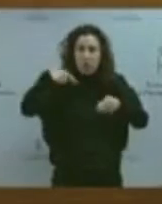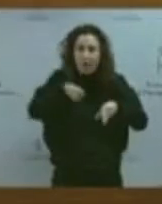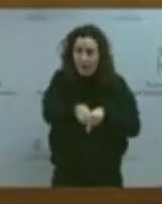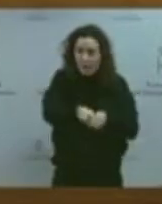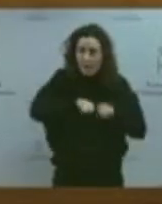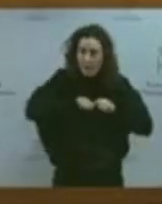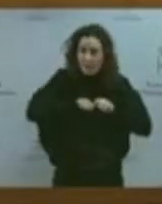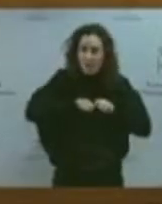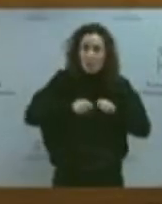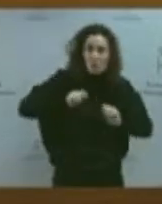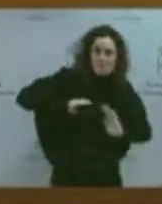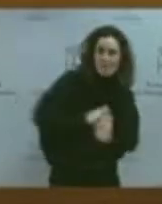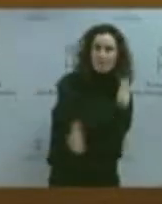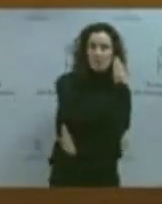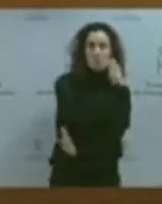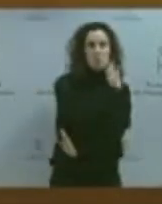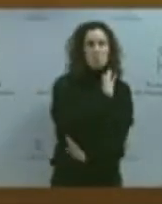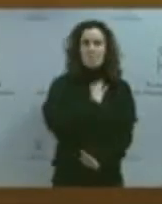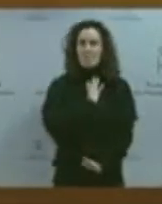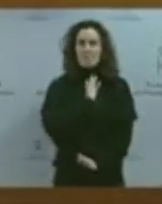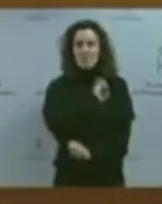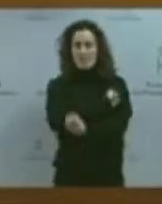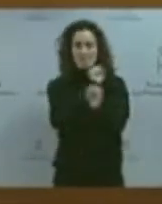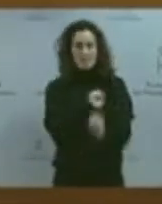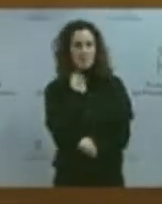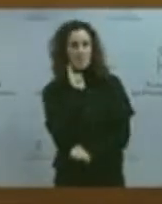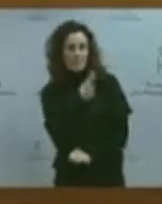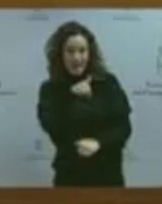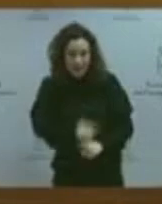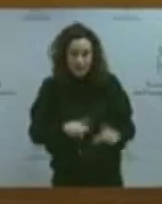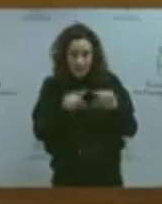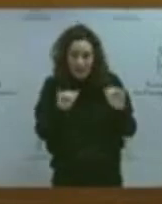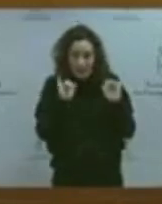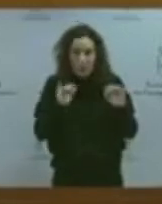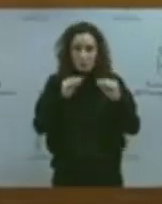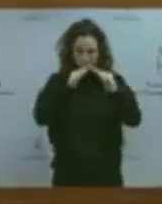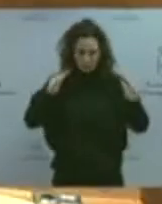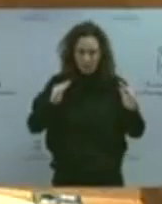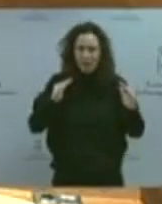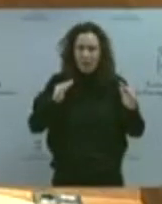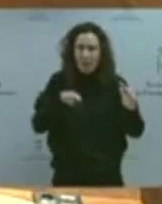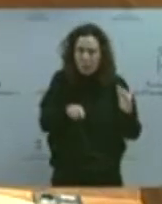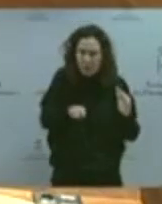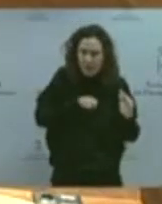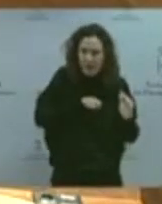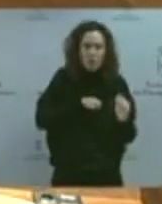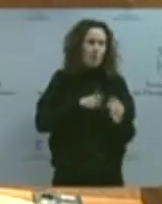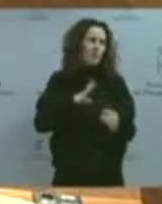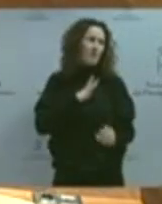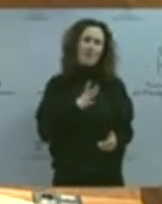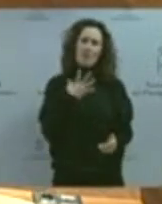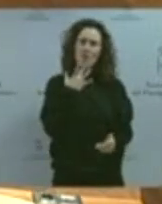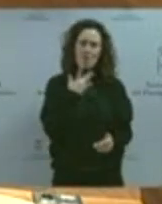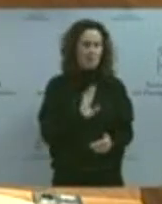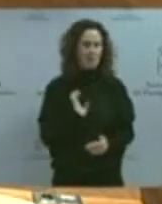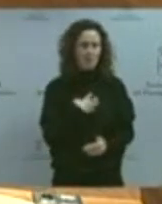creer que a día de hoy en Asturias tengamos no solo ese centro, un colegio que tenga amianto en el tejado. ¿Están ustedes seguros de que ese tejado no